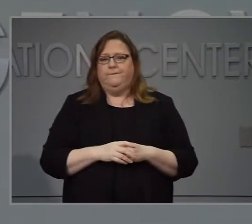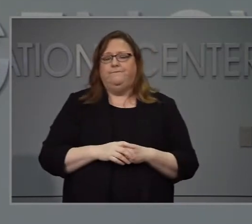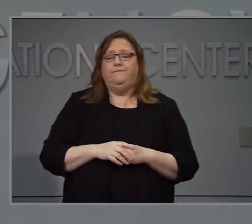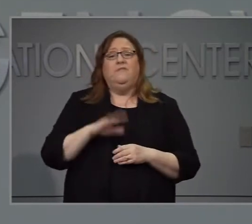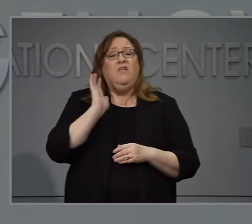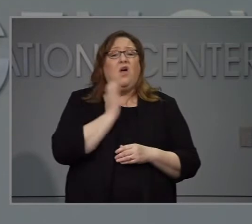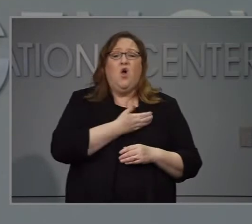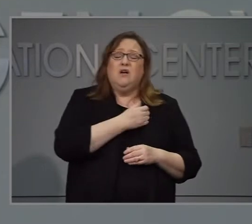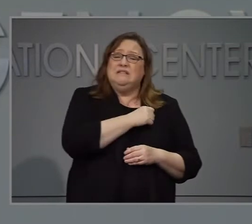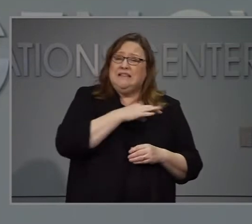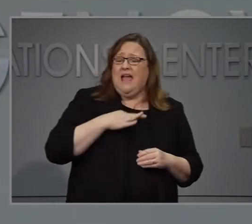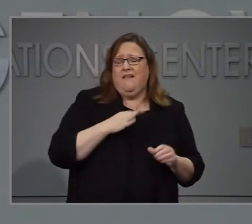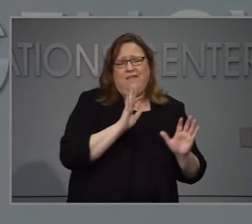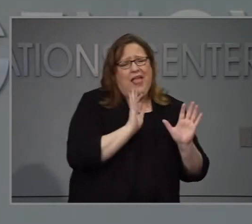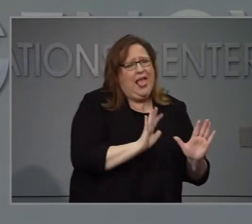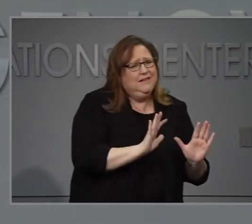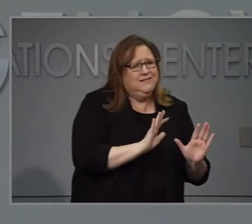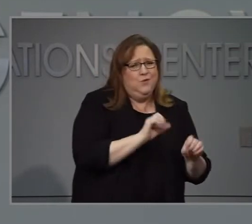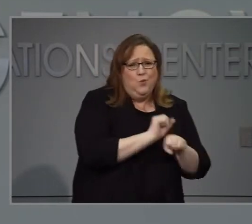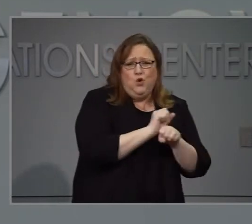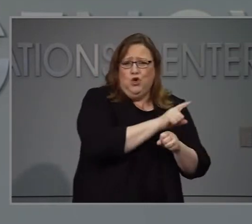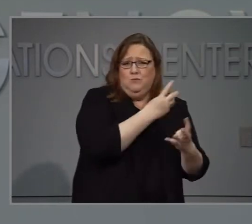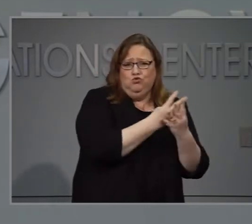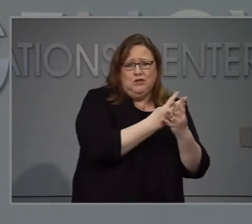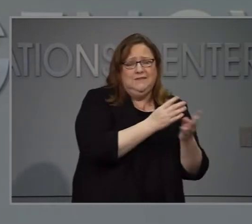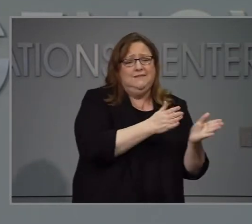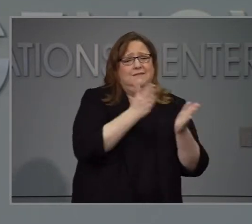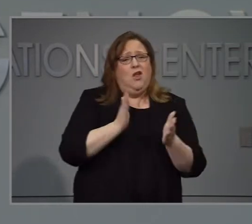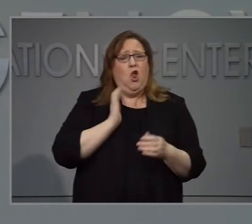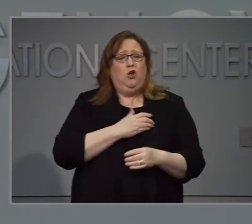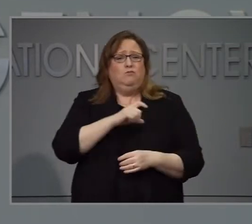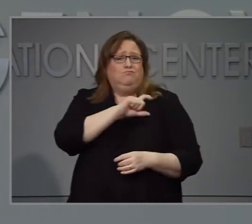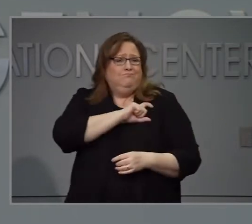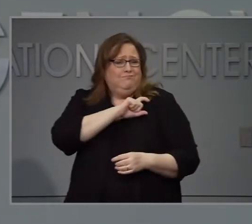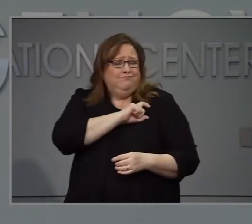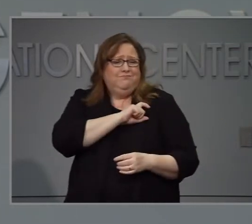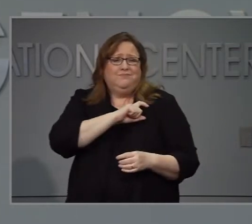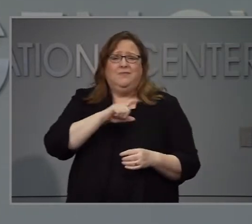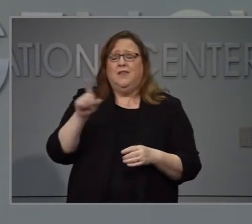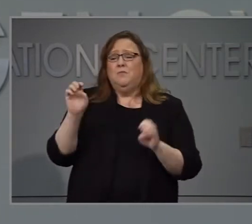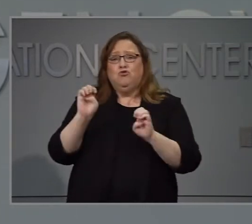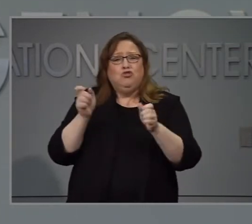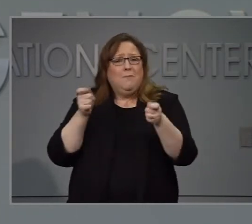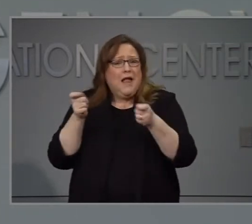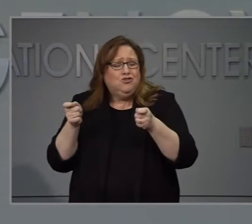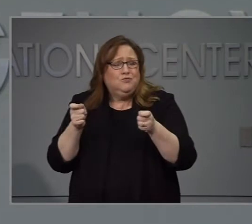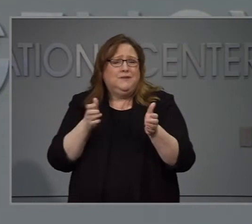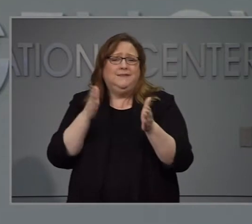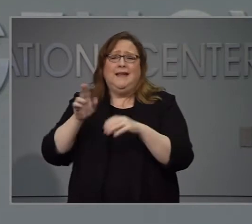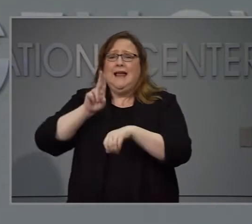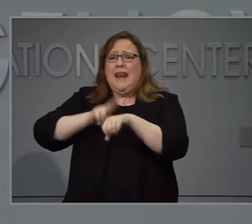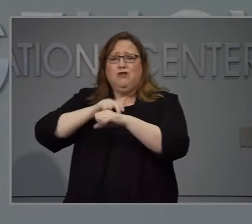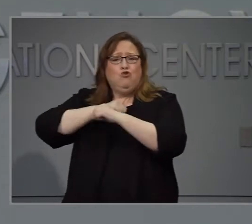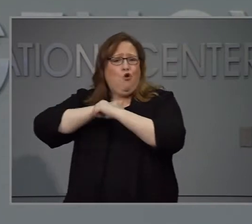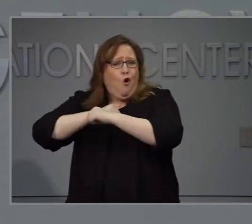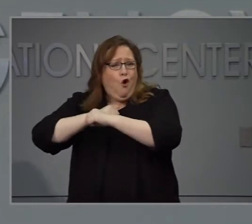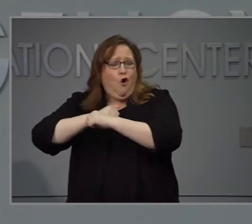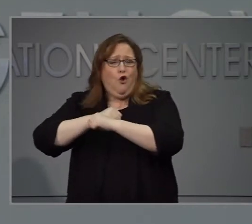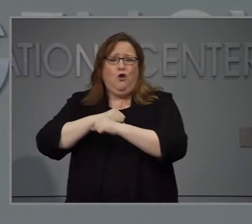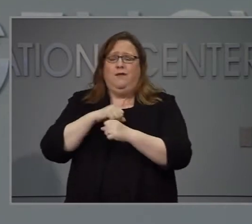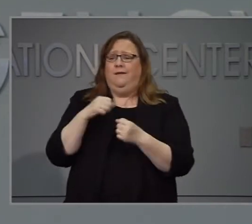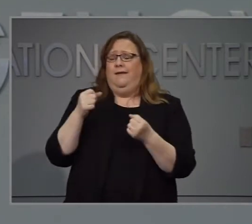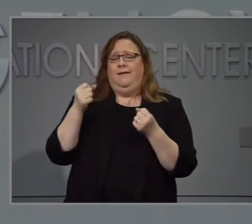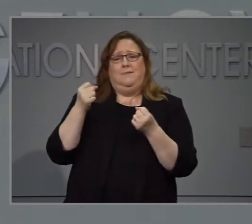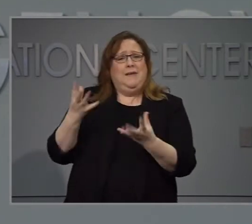trabajo heroico de nuestro personal de las correccionales nuestros tropas y el personal de administración de